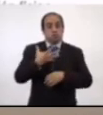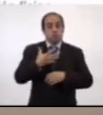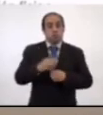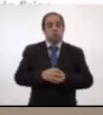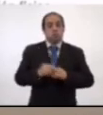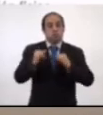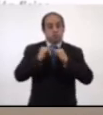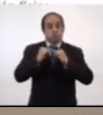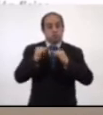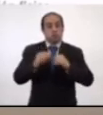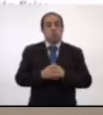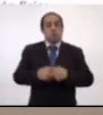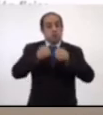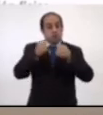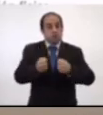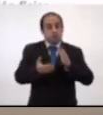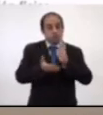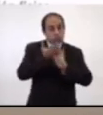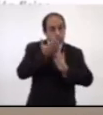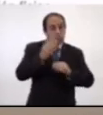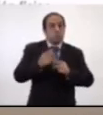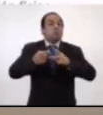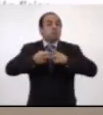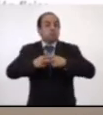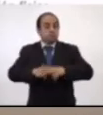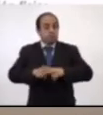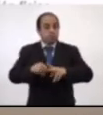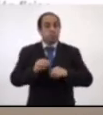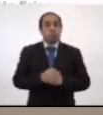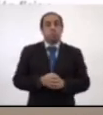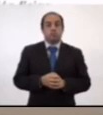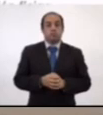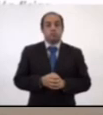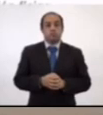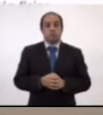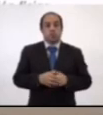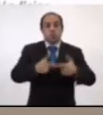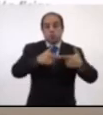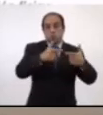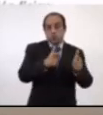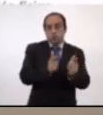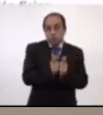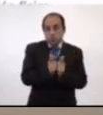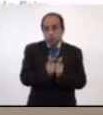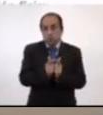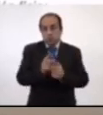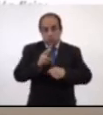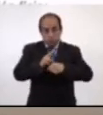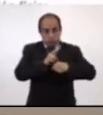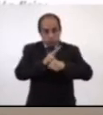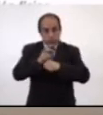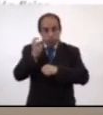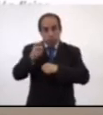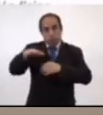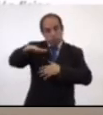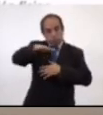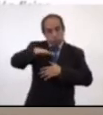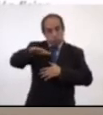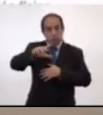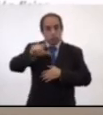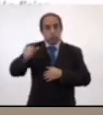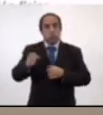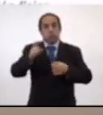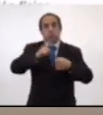Instituto para Seguridad de las Construcciones, quien fue el que inició con brigadas de inspección en estos tramos y después